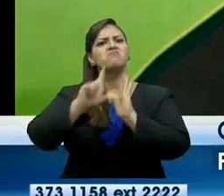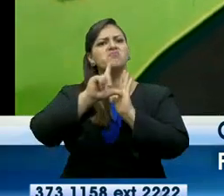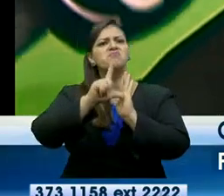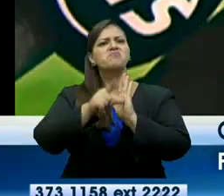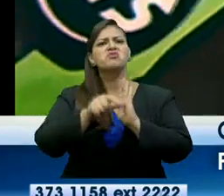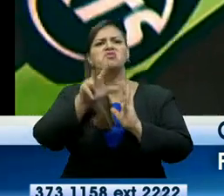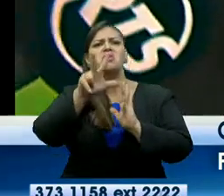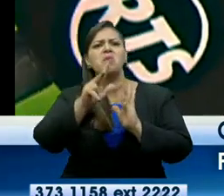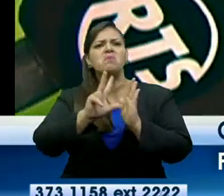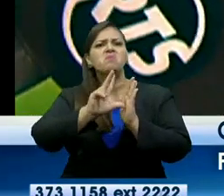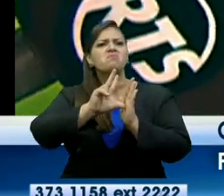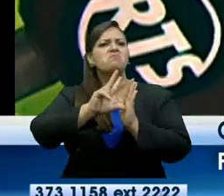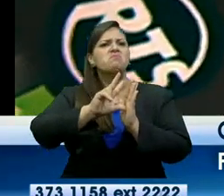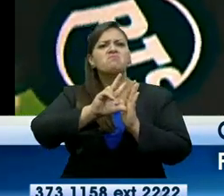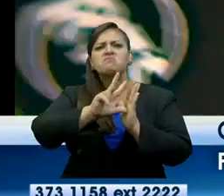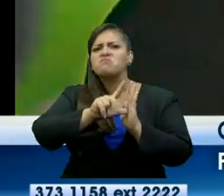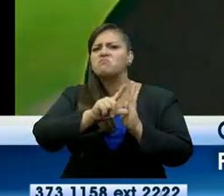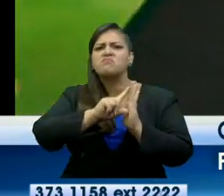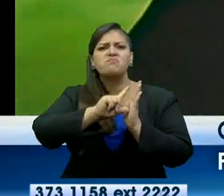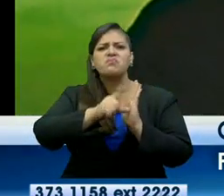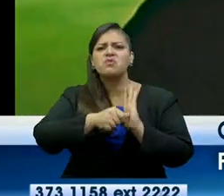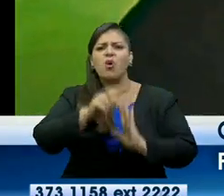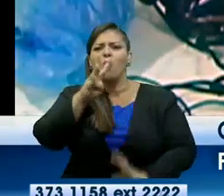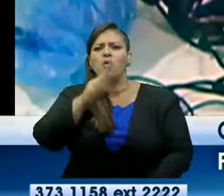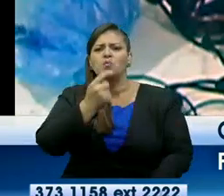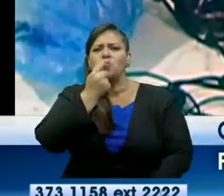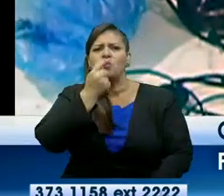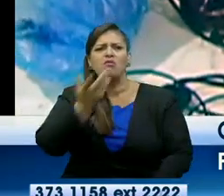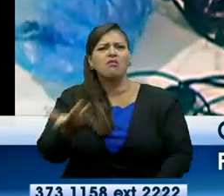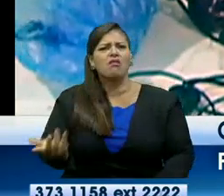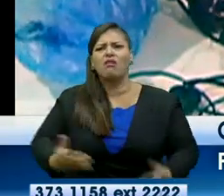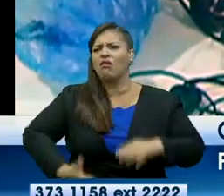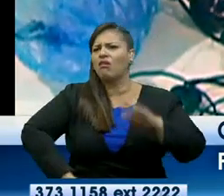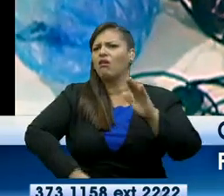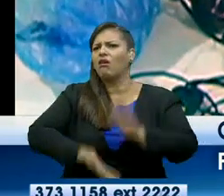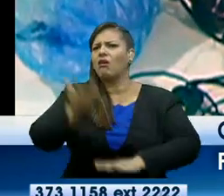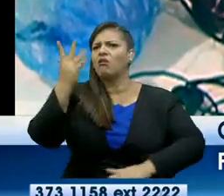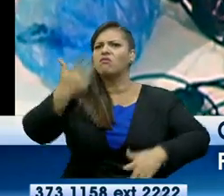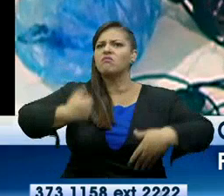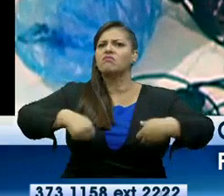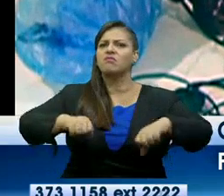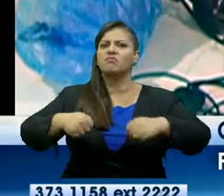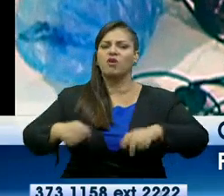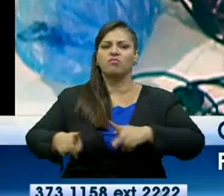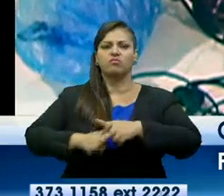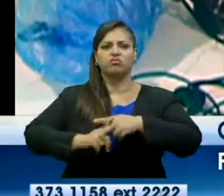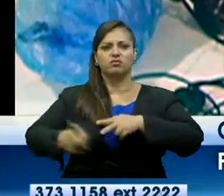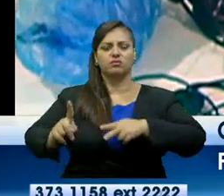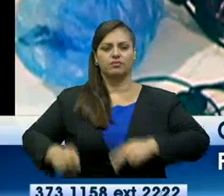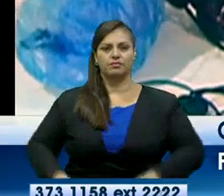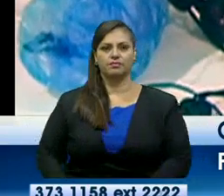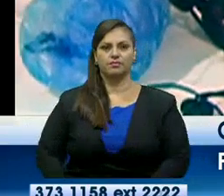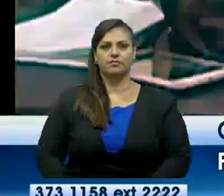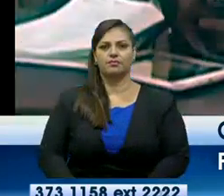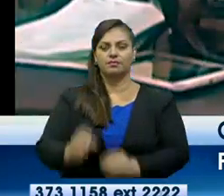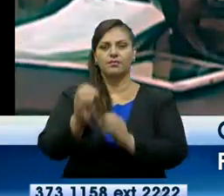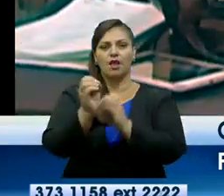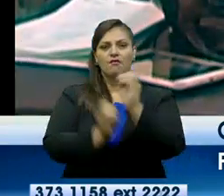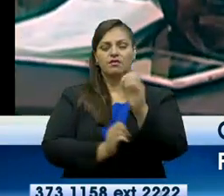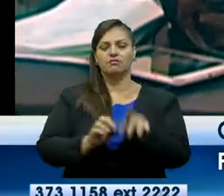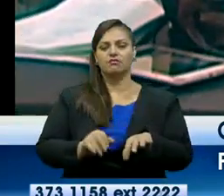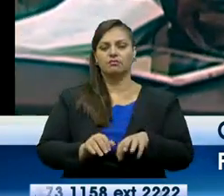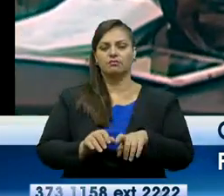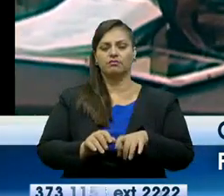y salieron corriendo en tres motos que andaban. La empresa digitadora presta sus servicios a una entidad pública.